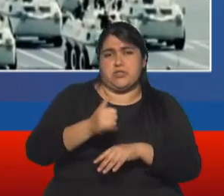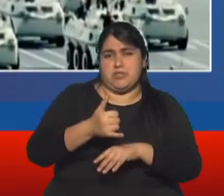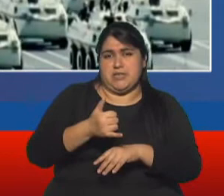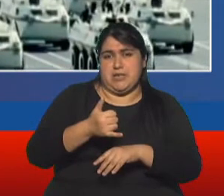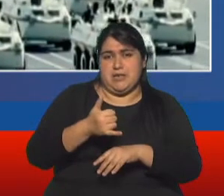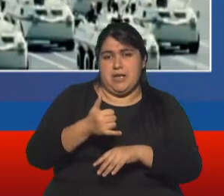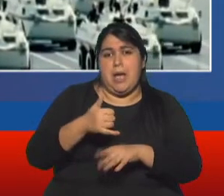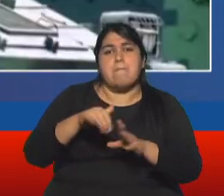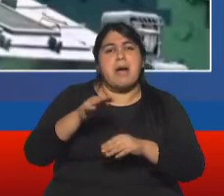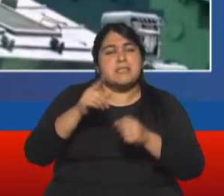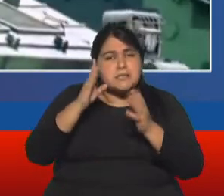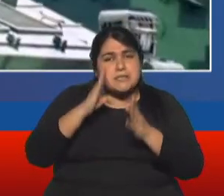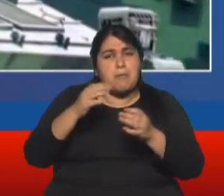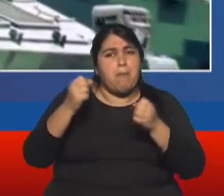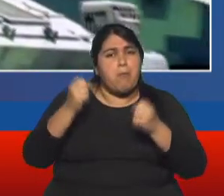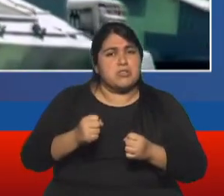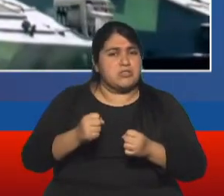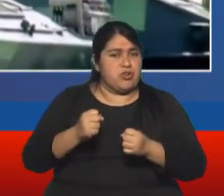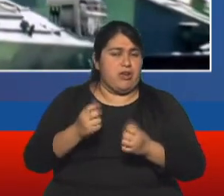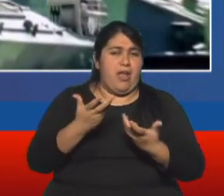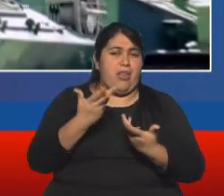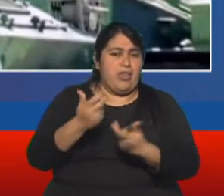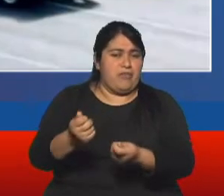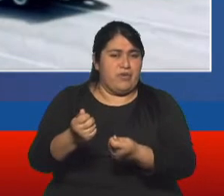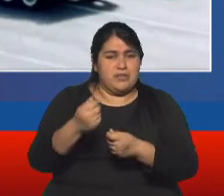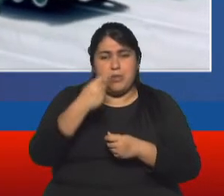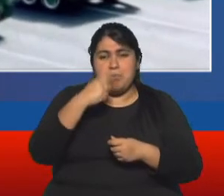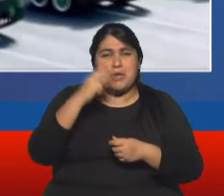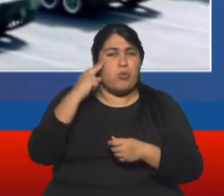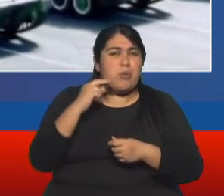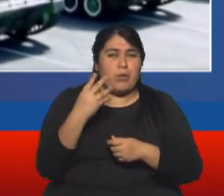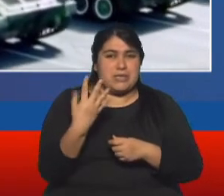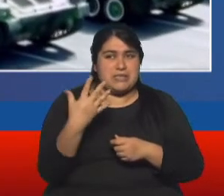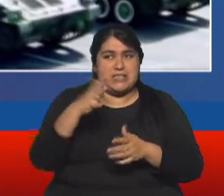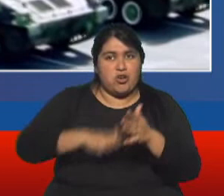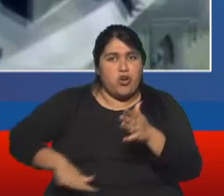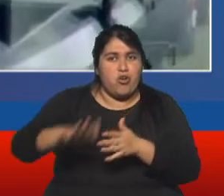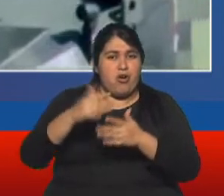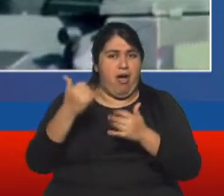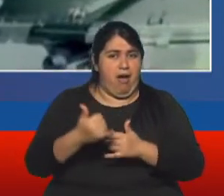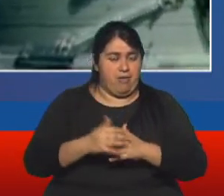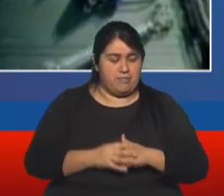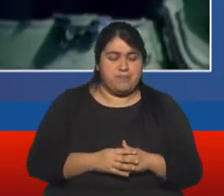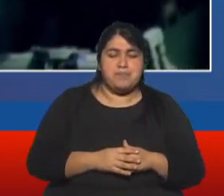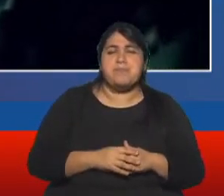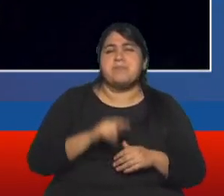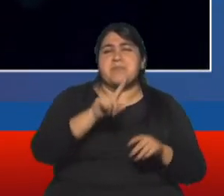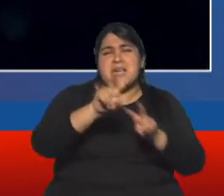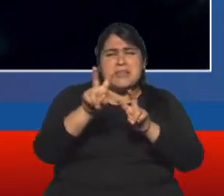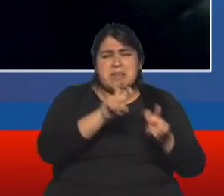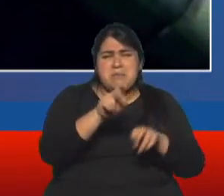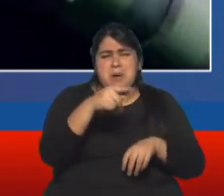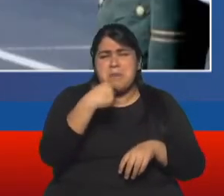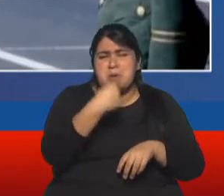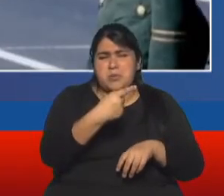del posicionamiento que prácticamente desde el fin del 1945 tiene en la región. Sergio, retomo este